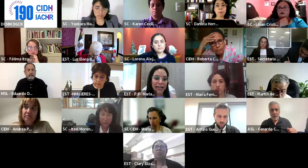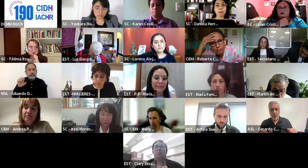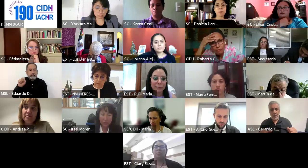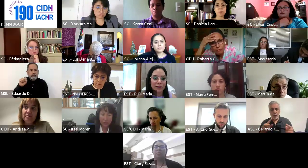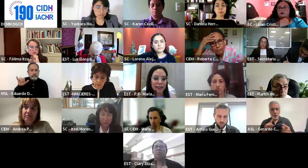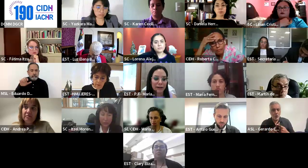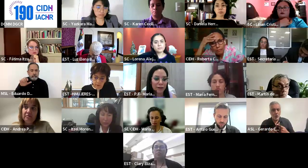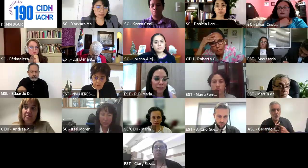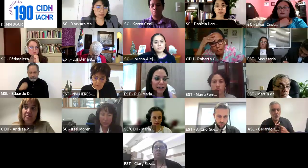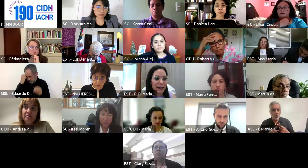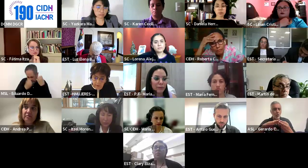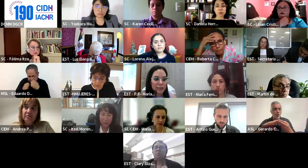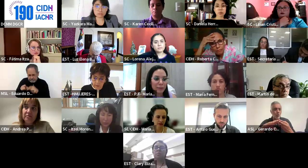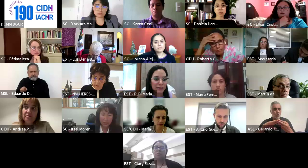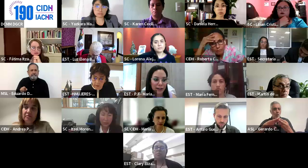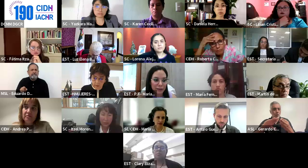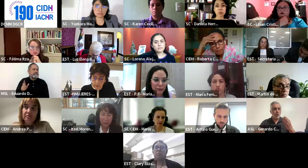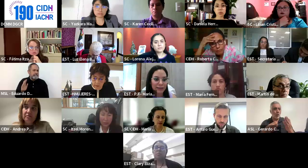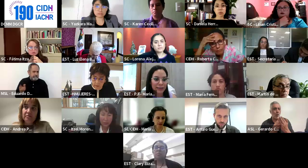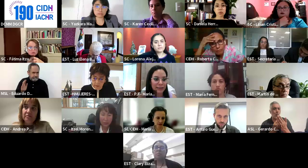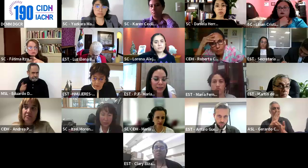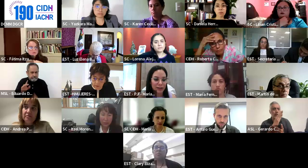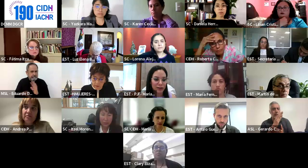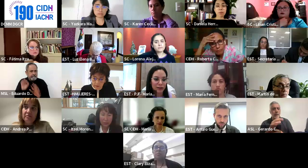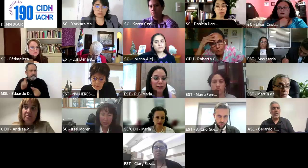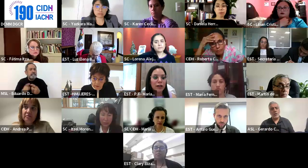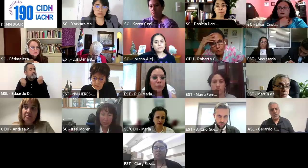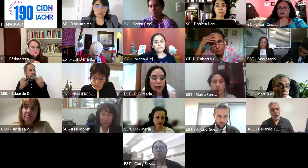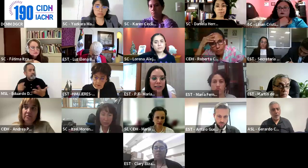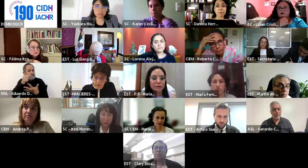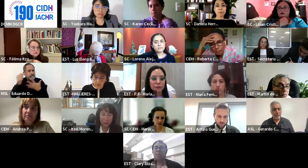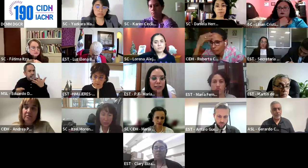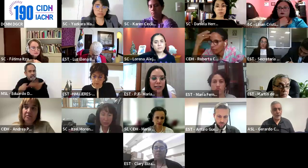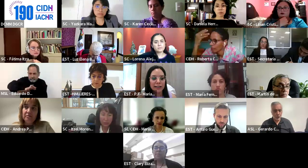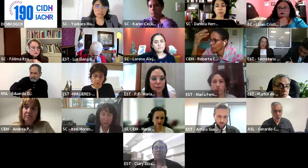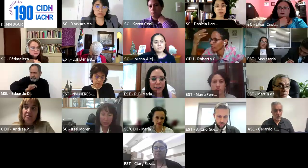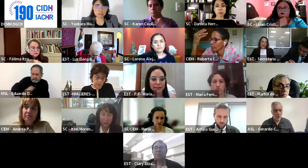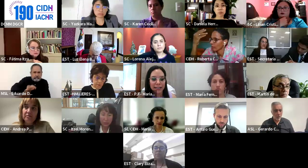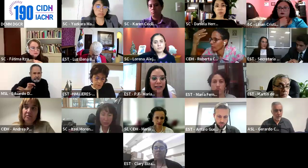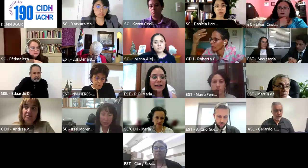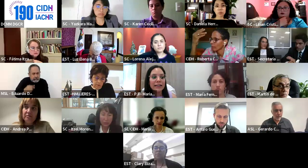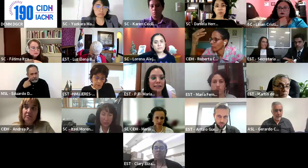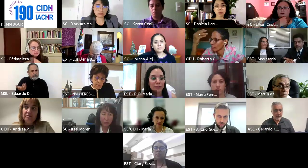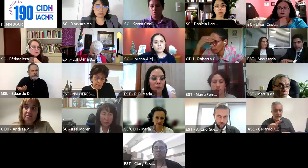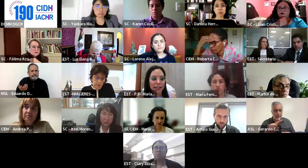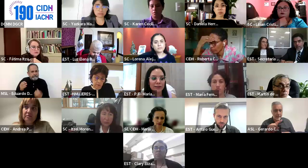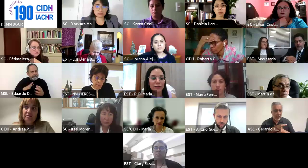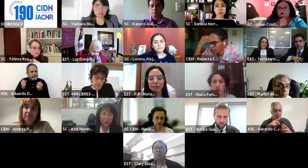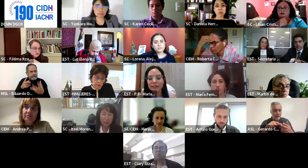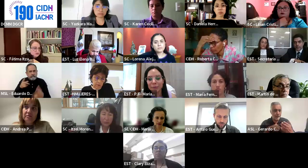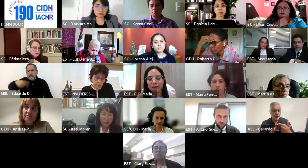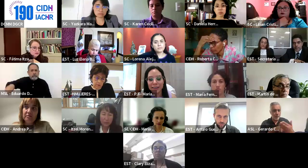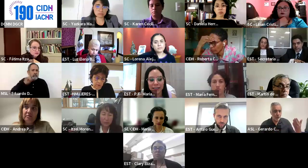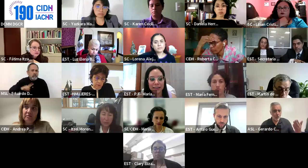Corte examinó la forma en que múltiples factores de discriminación pueden influir en la experiencia de mujeres